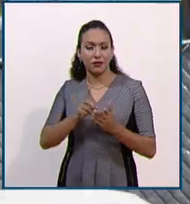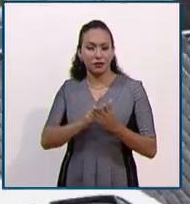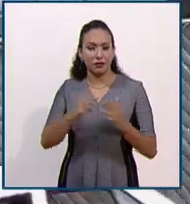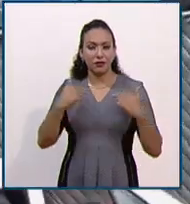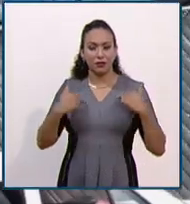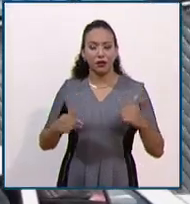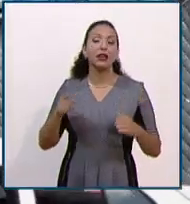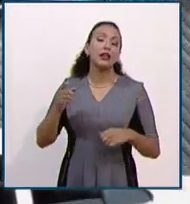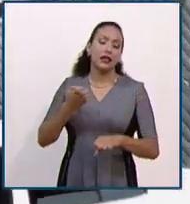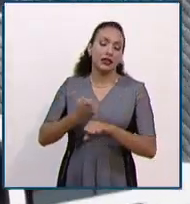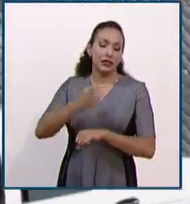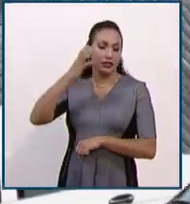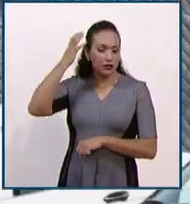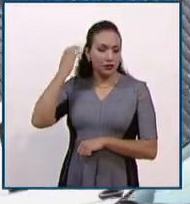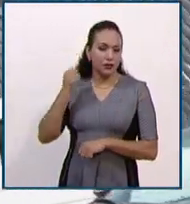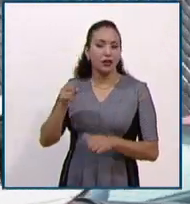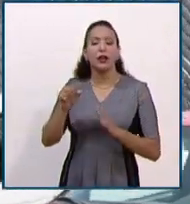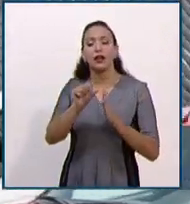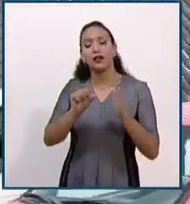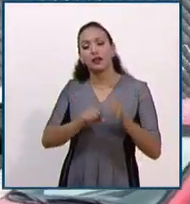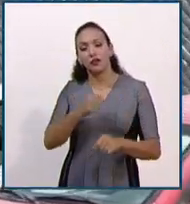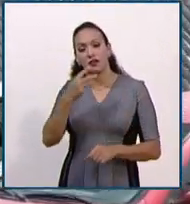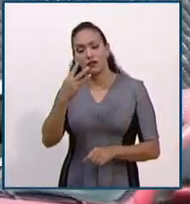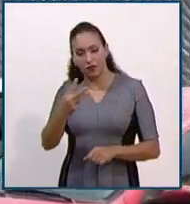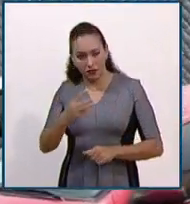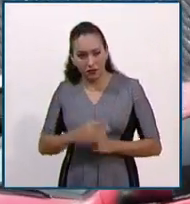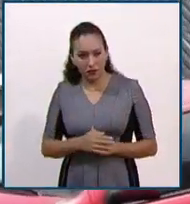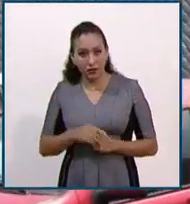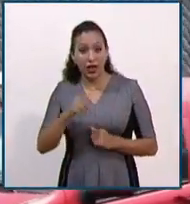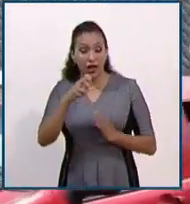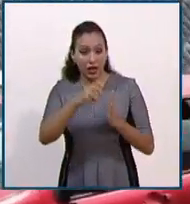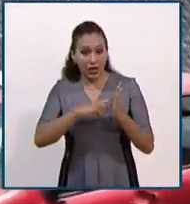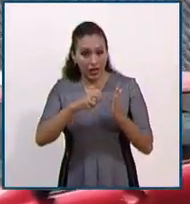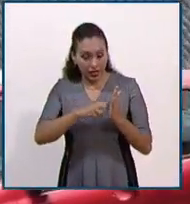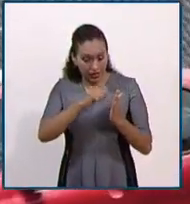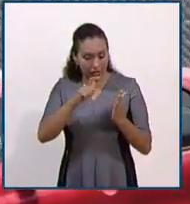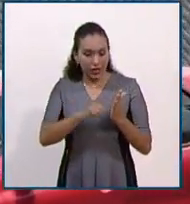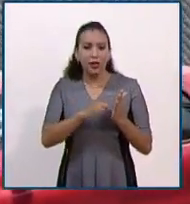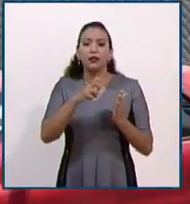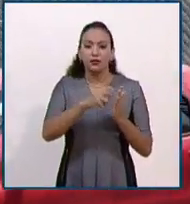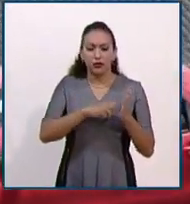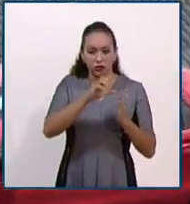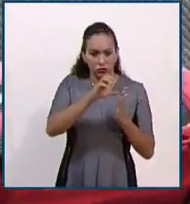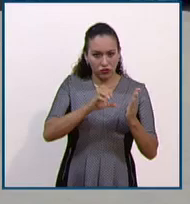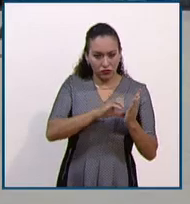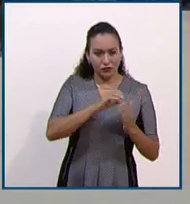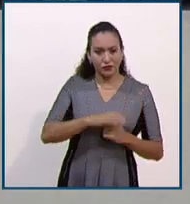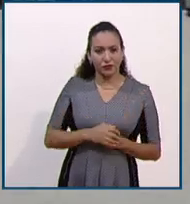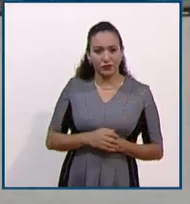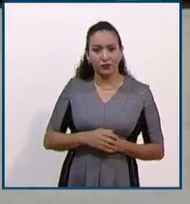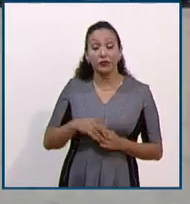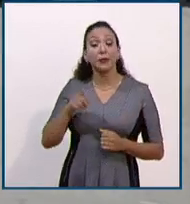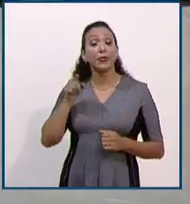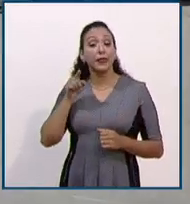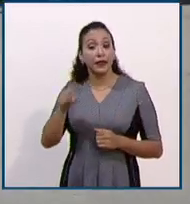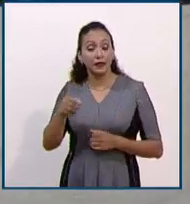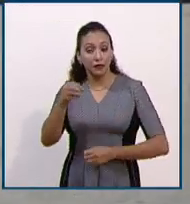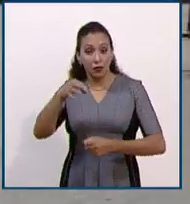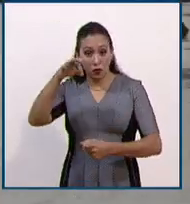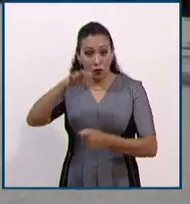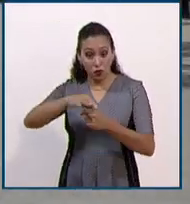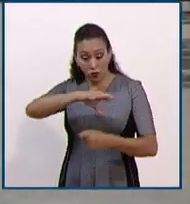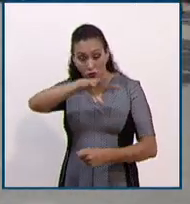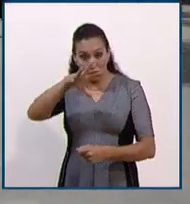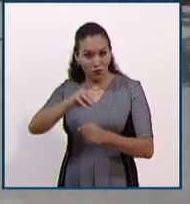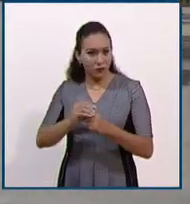contra el artículo 3º transitorio del decreto por el que se reformó la Constitución de ese estado. El Pleno no alcanzó los votos para